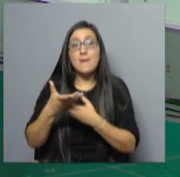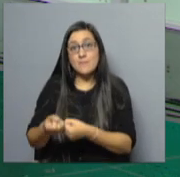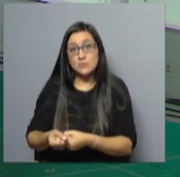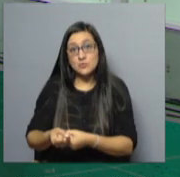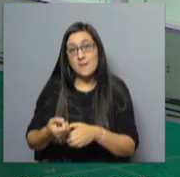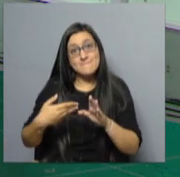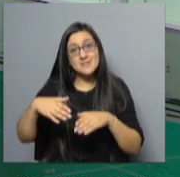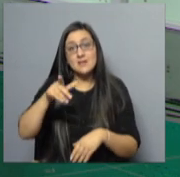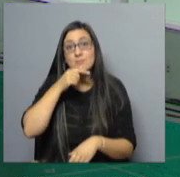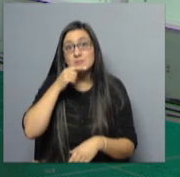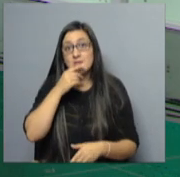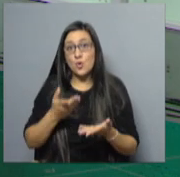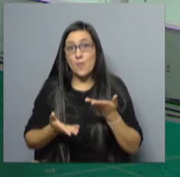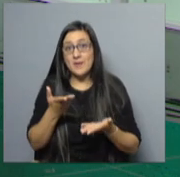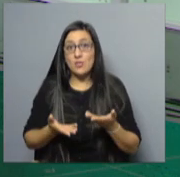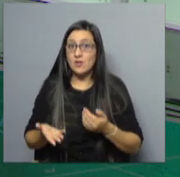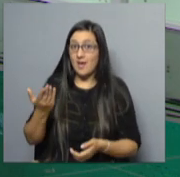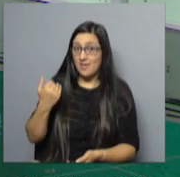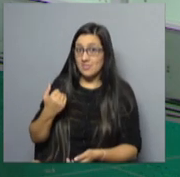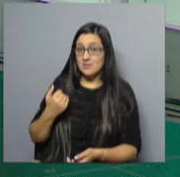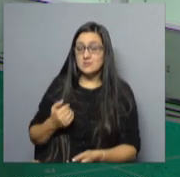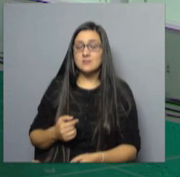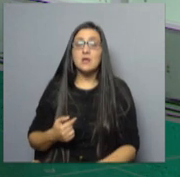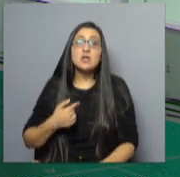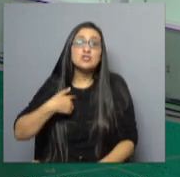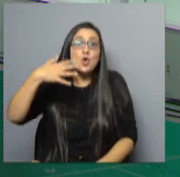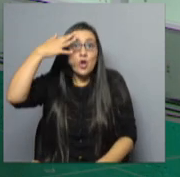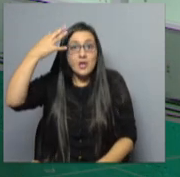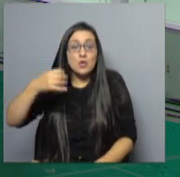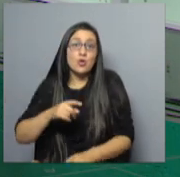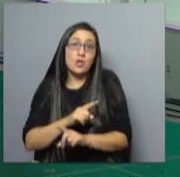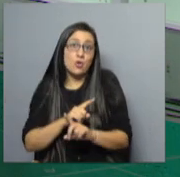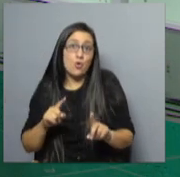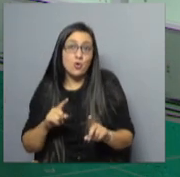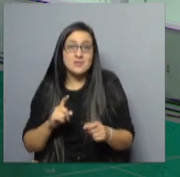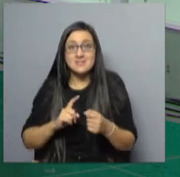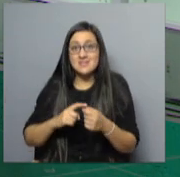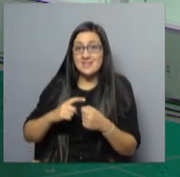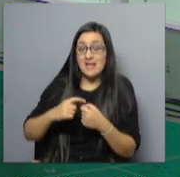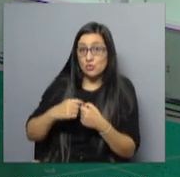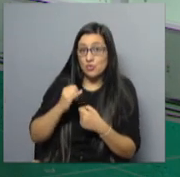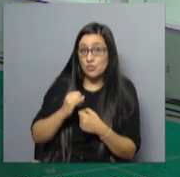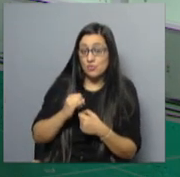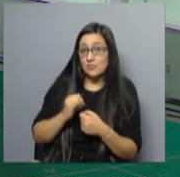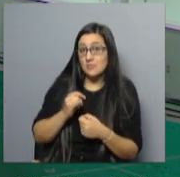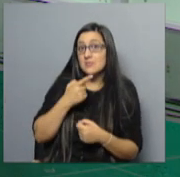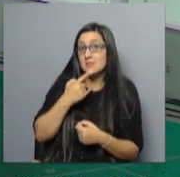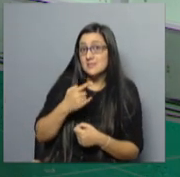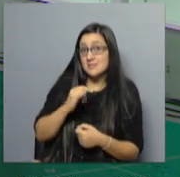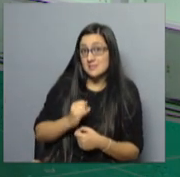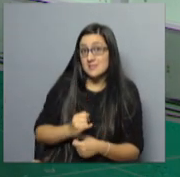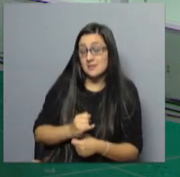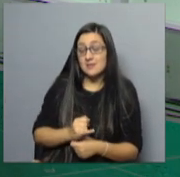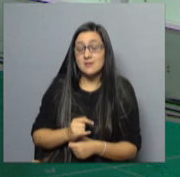antes yo creo que no hay una cuestión de amparo jurídico